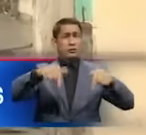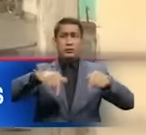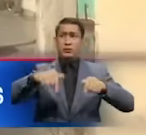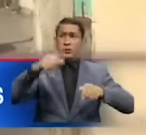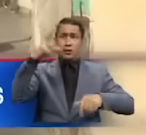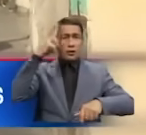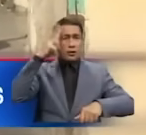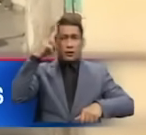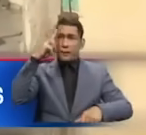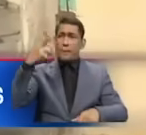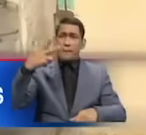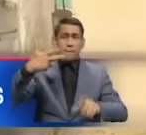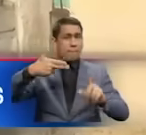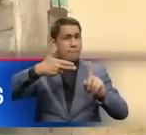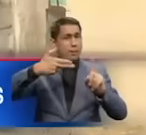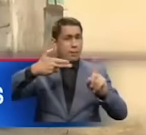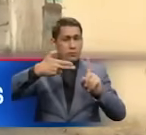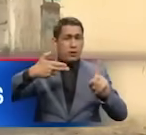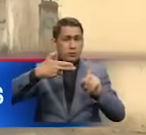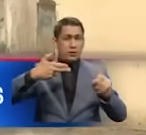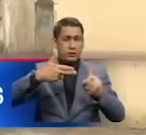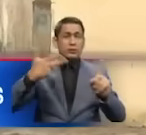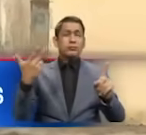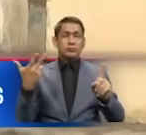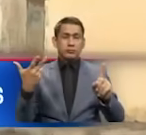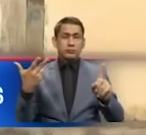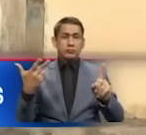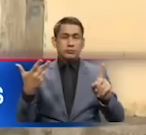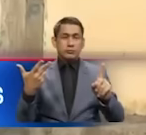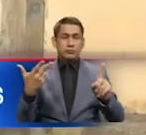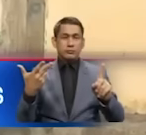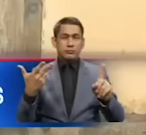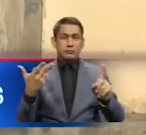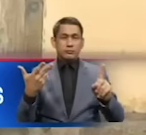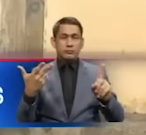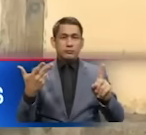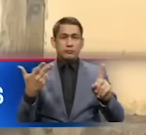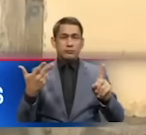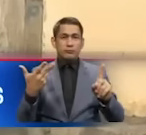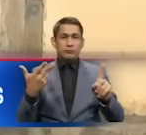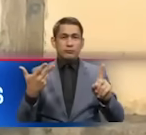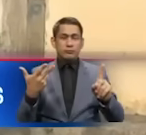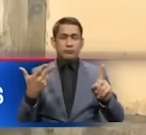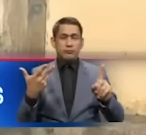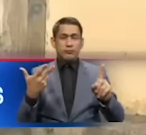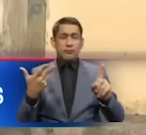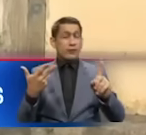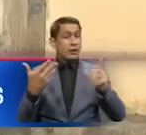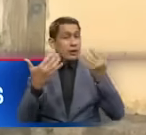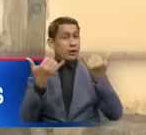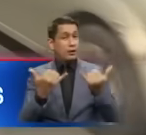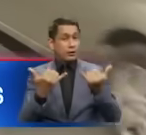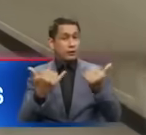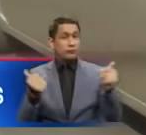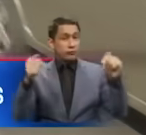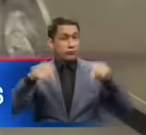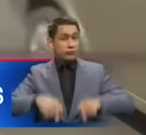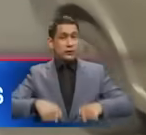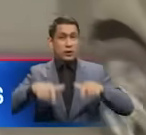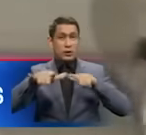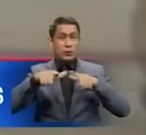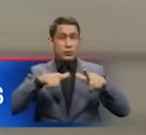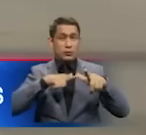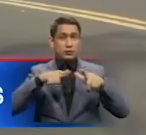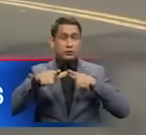dispararon y mira, y ahí están. ¿Los baleados son del sector o solamente pasaban por acá? Son del sector. Un